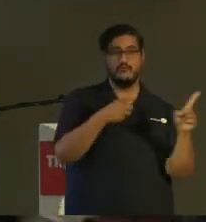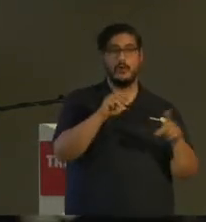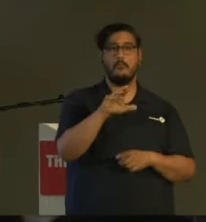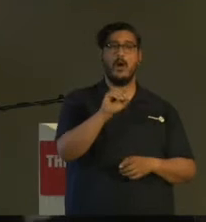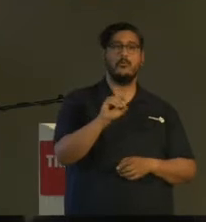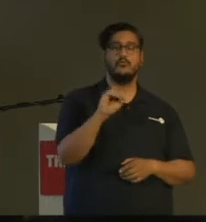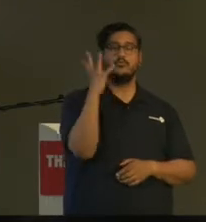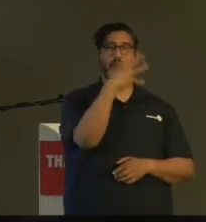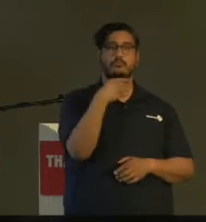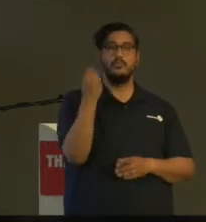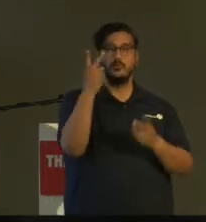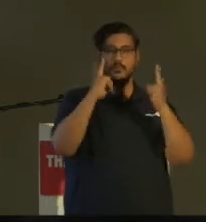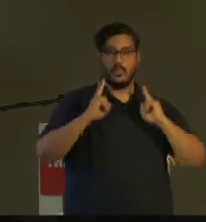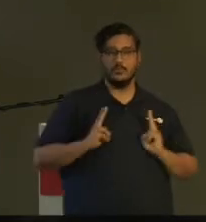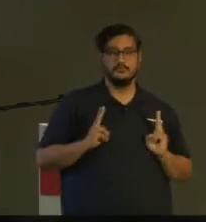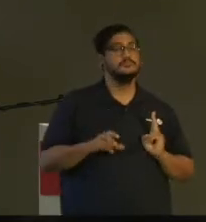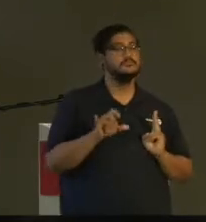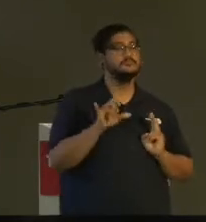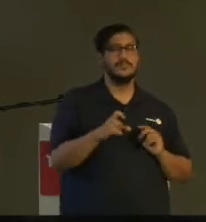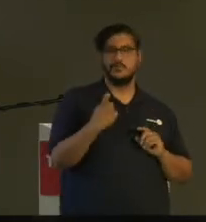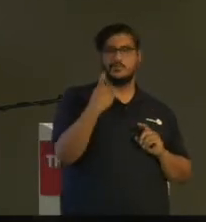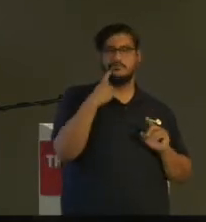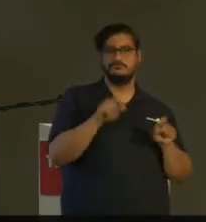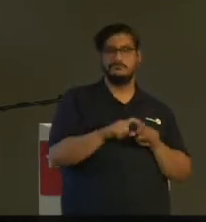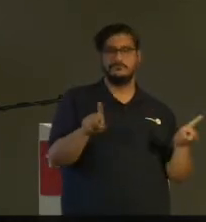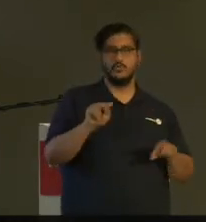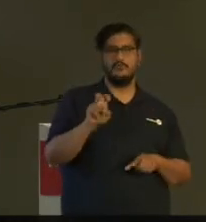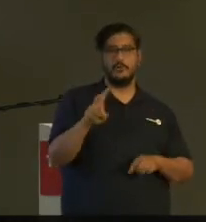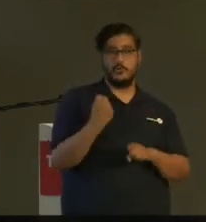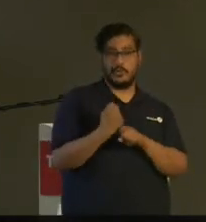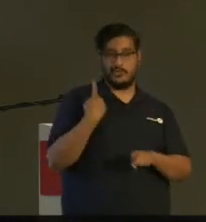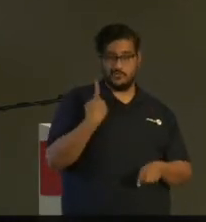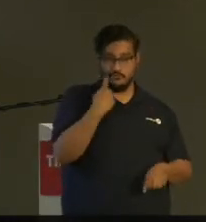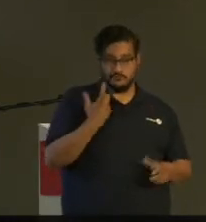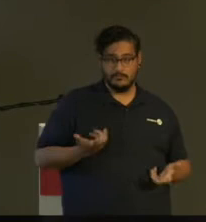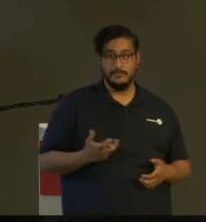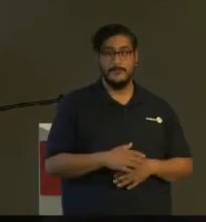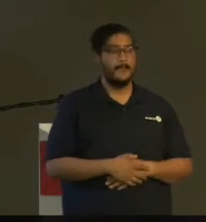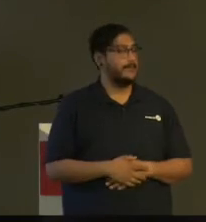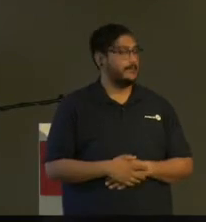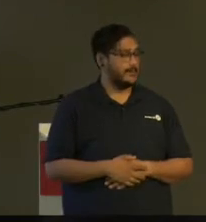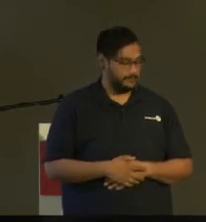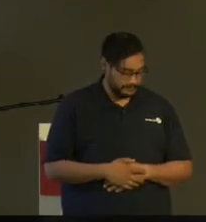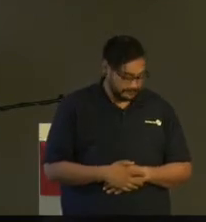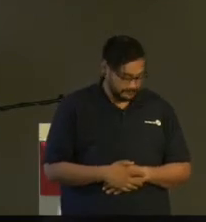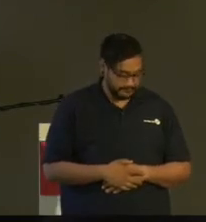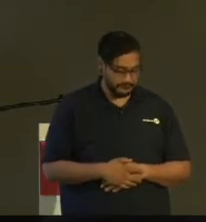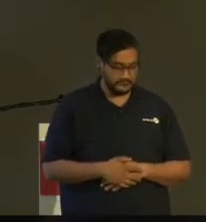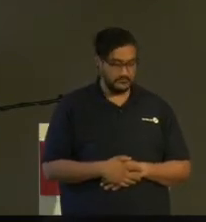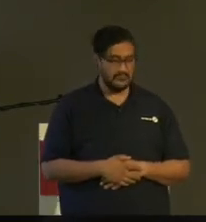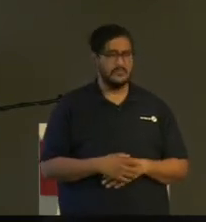Beauty Salon, which was just re-released in November of last year. And during